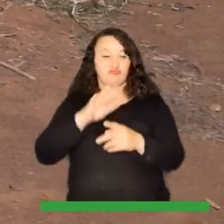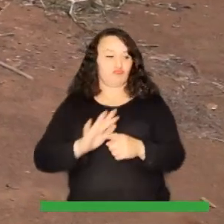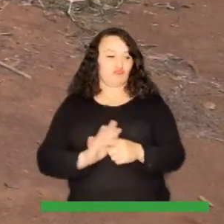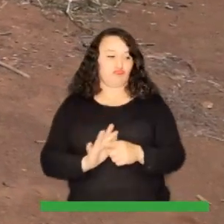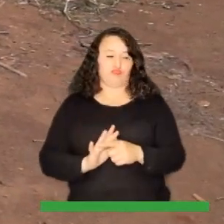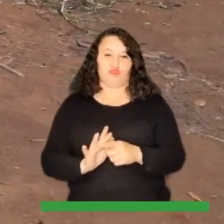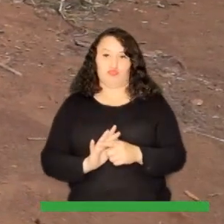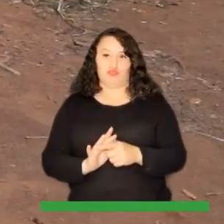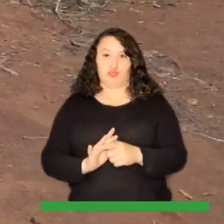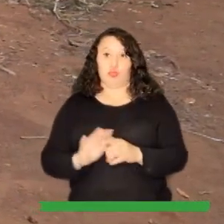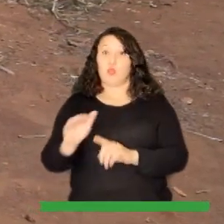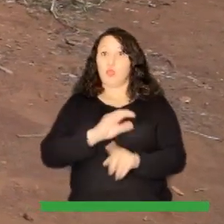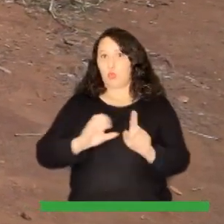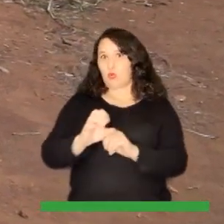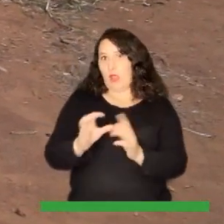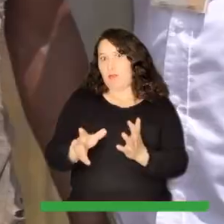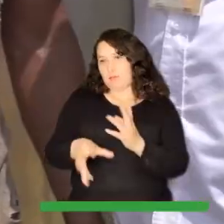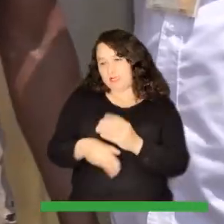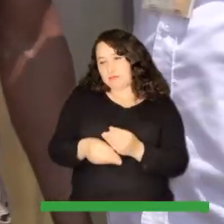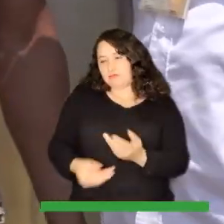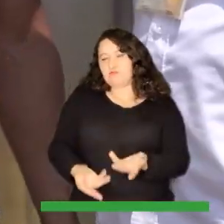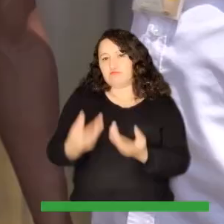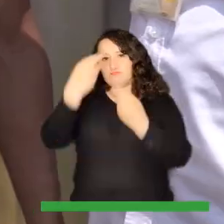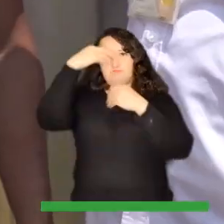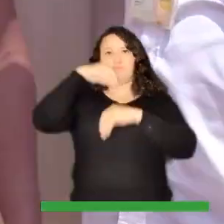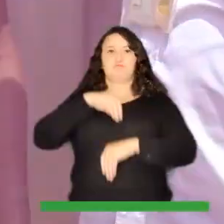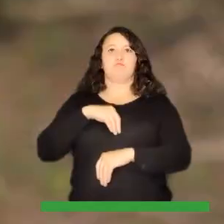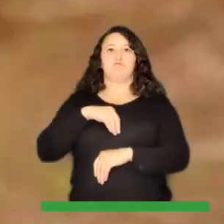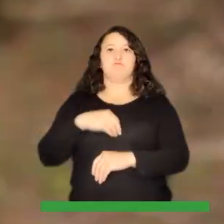fuera de los conocimientos culturales que tenemos.